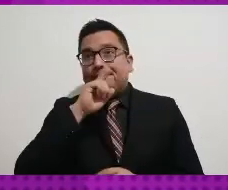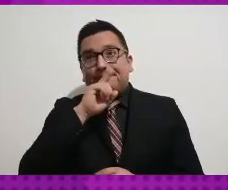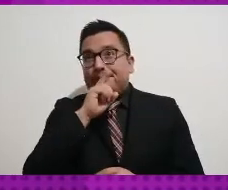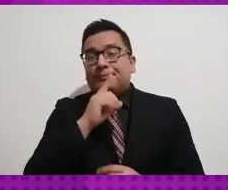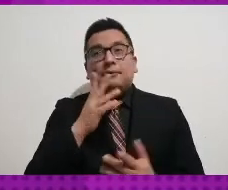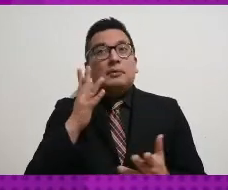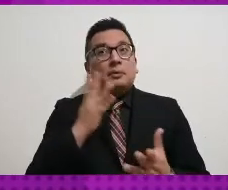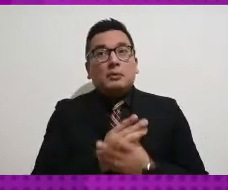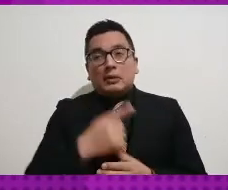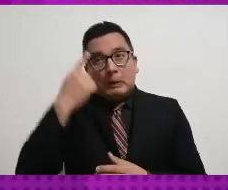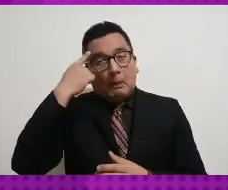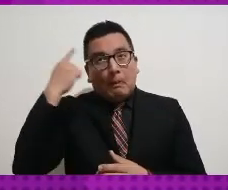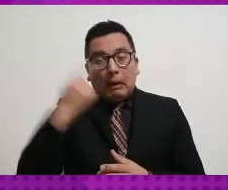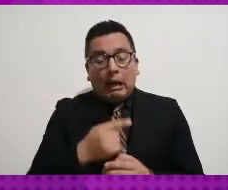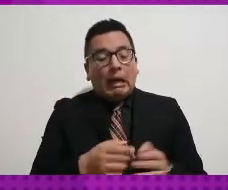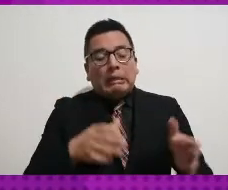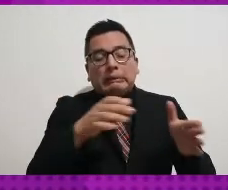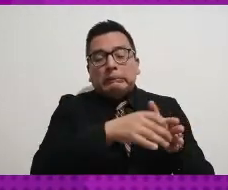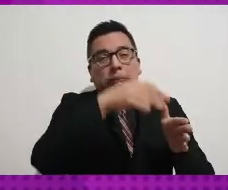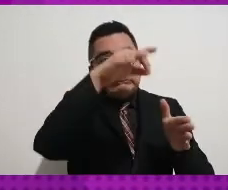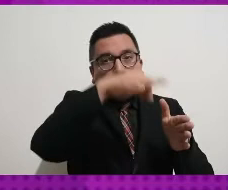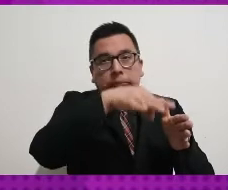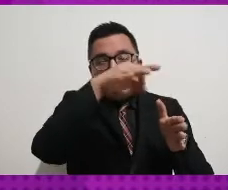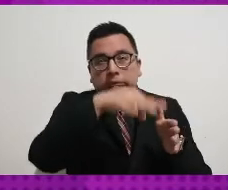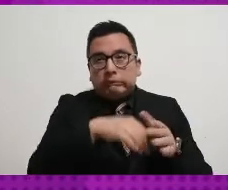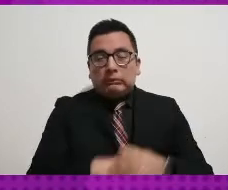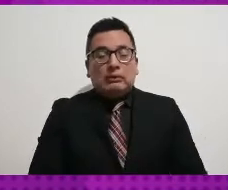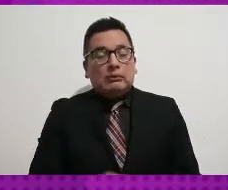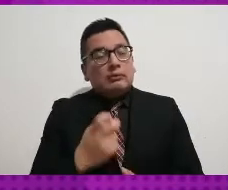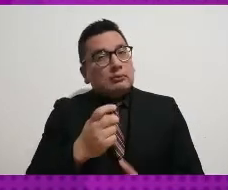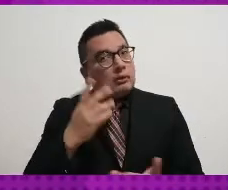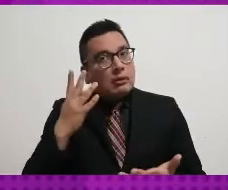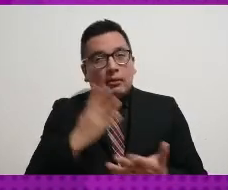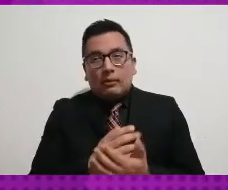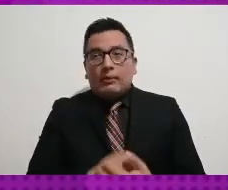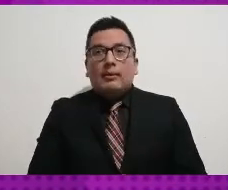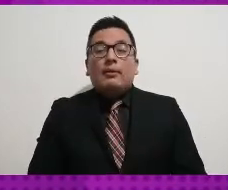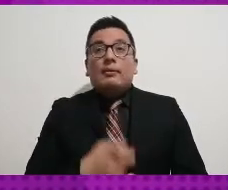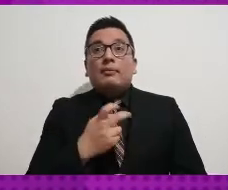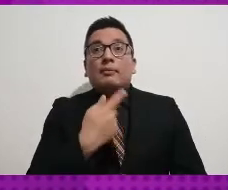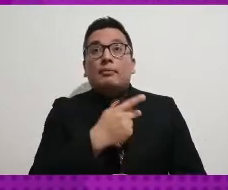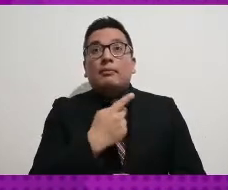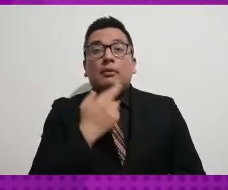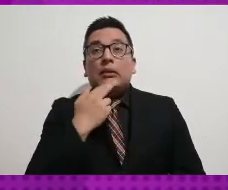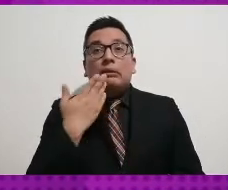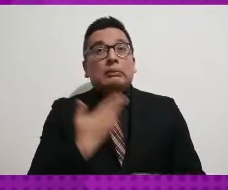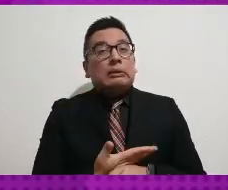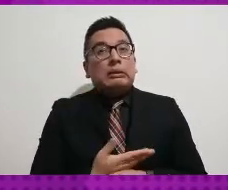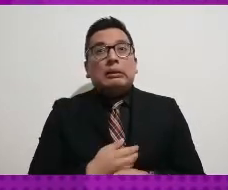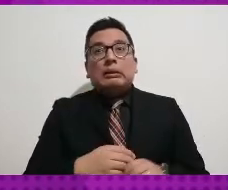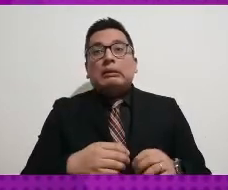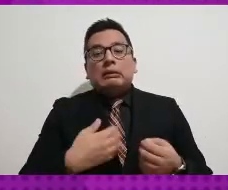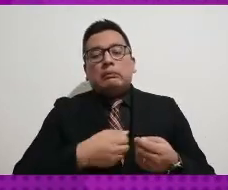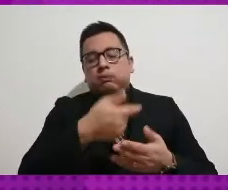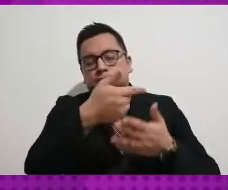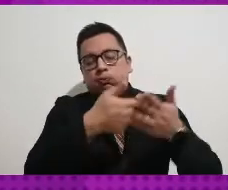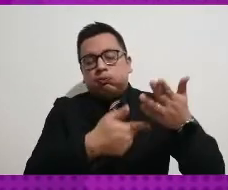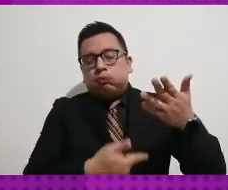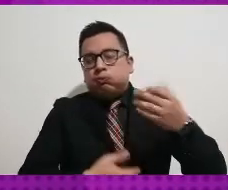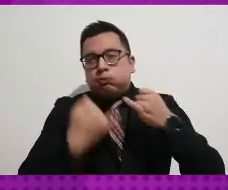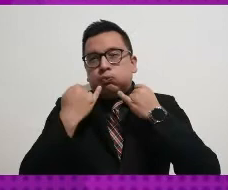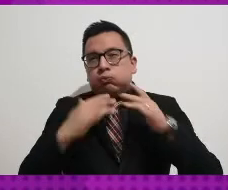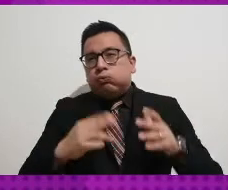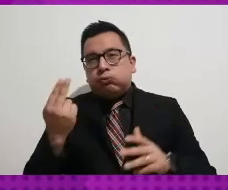o ejercicios electorales. De ahí entonces que salvaguardarlos está en las normas y en los reglamentos, inclusive en